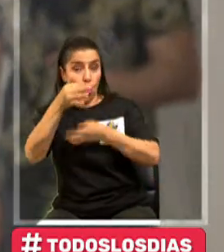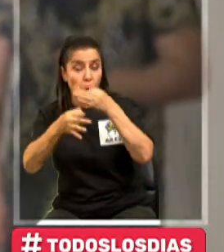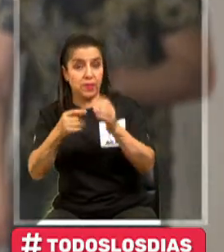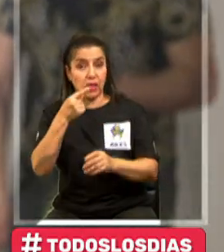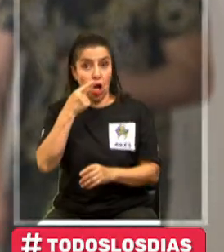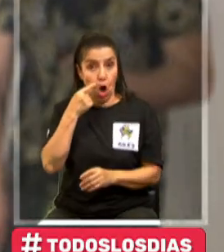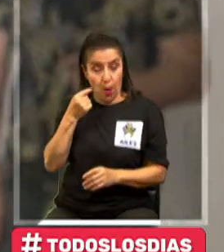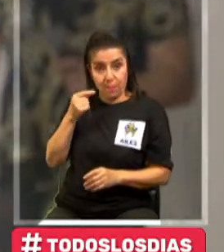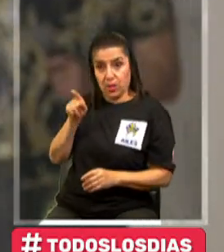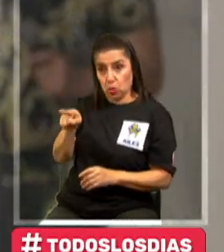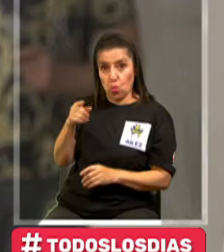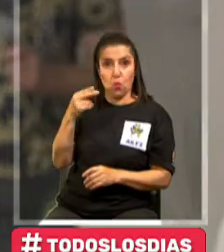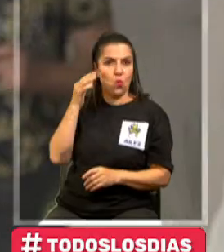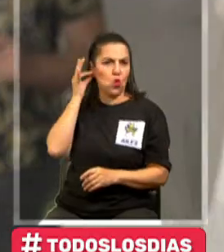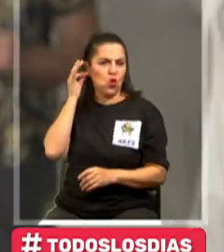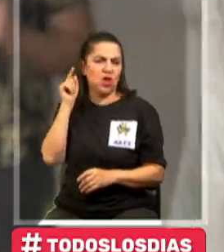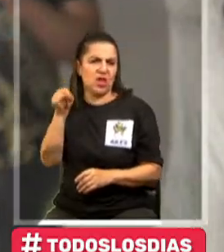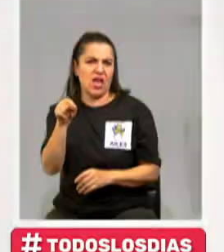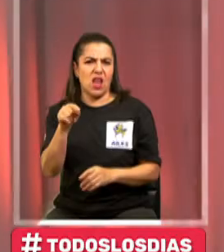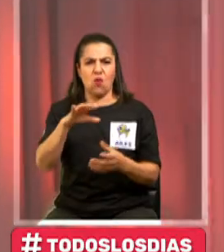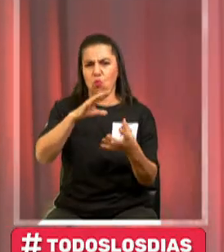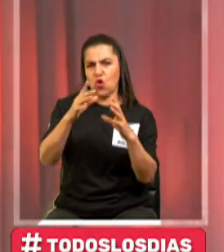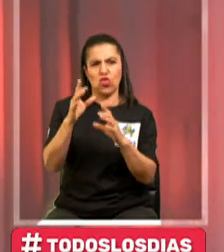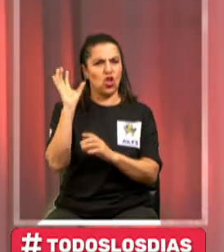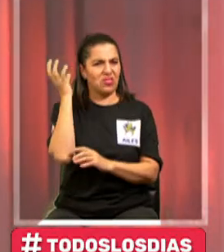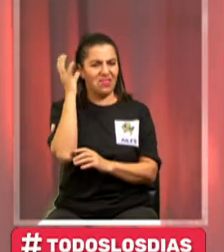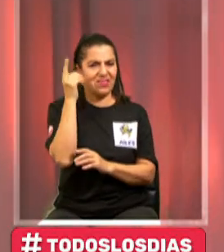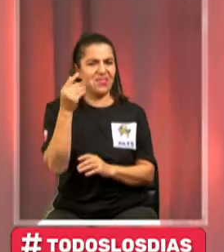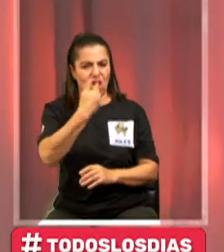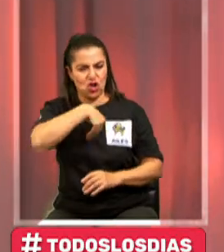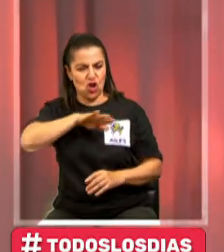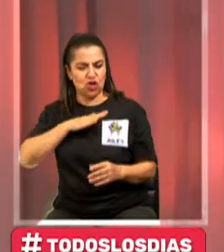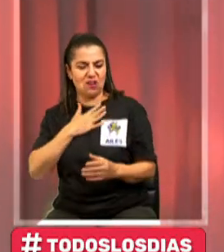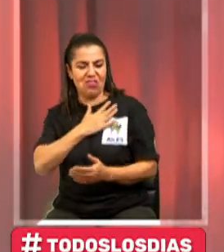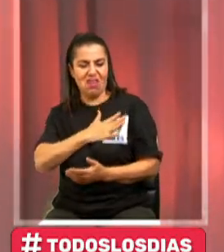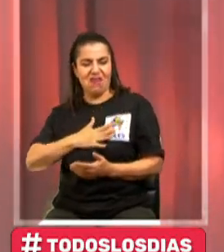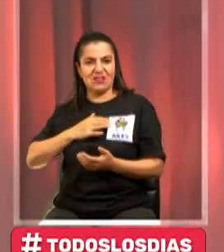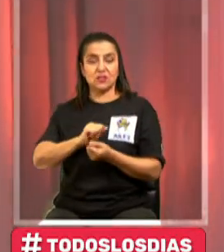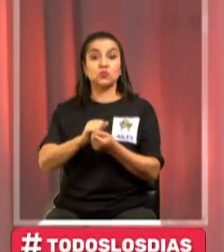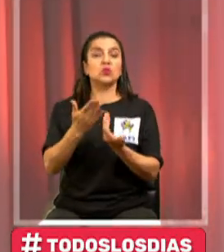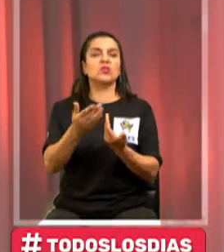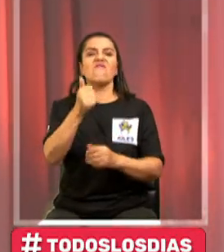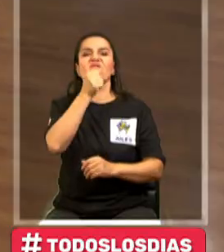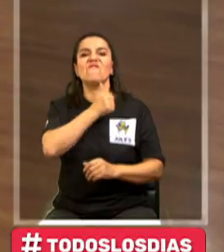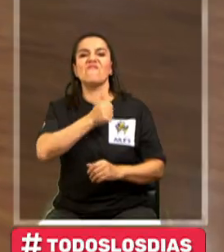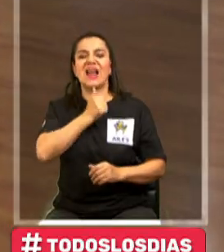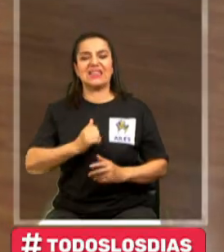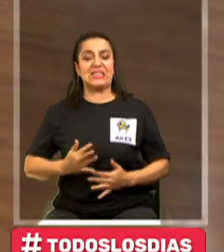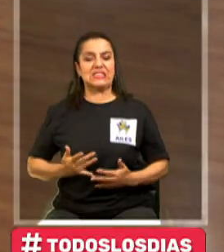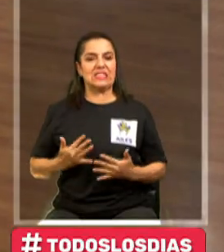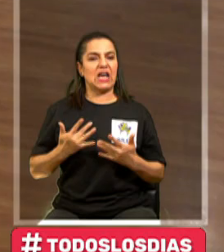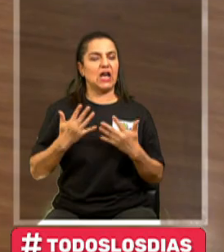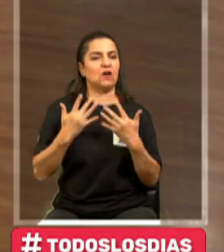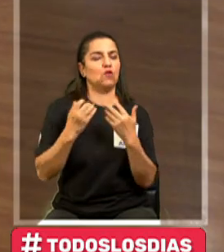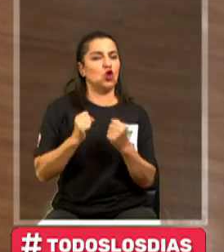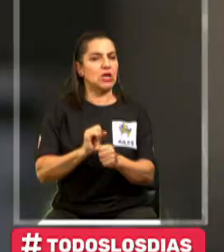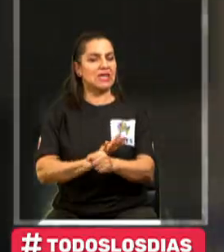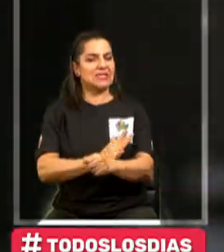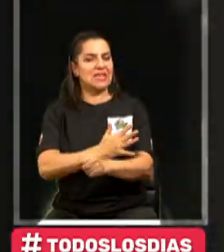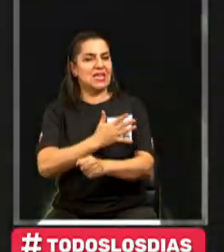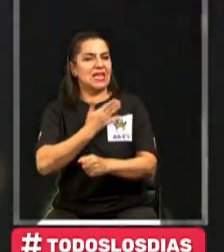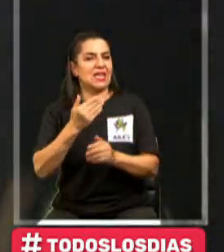entenderá que nos deseamos. A Leo 2 me está faltando un poquito más de sabor, que se sienta más